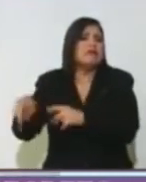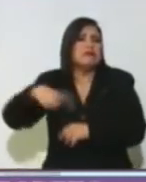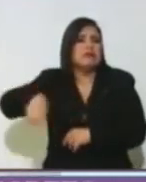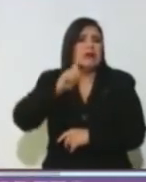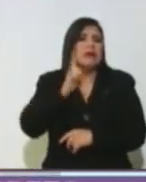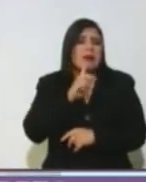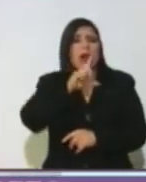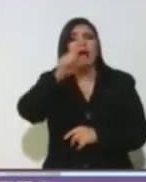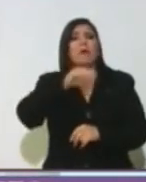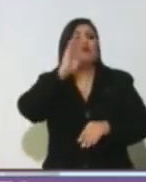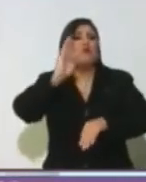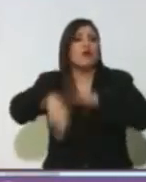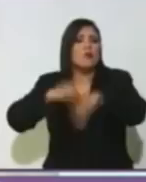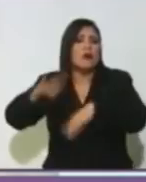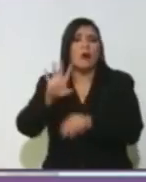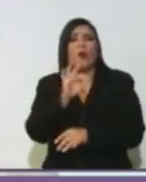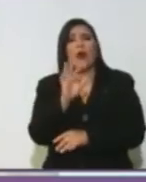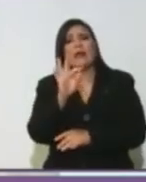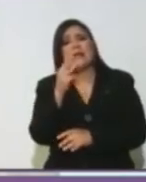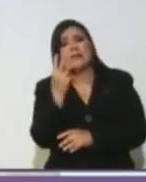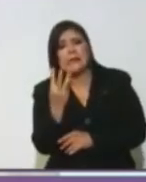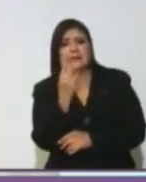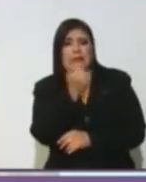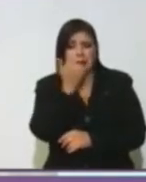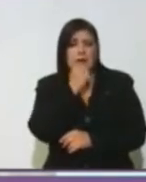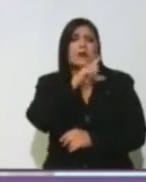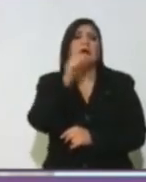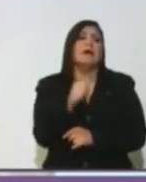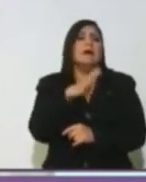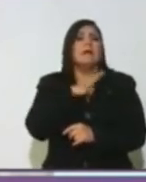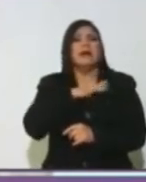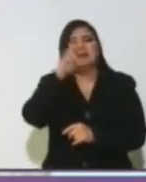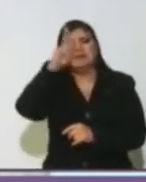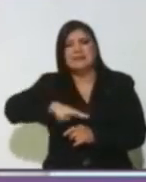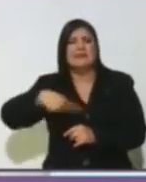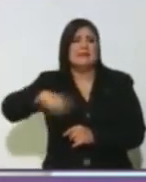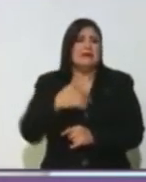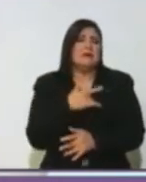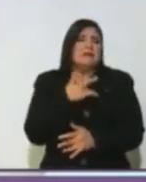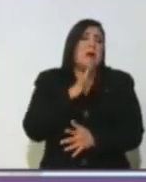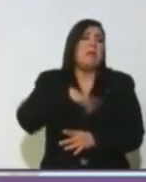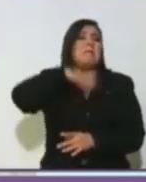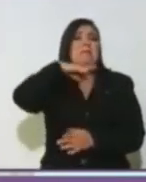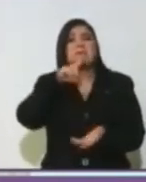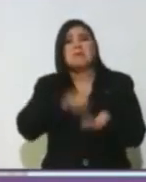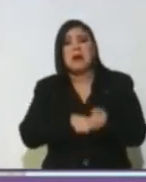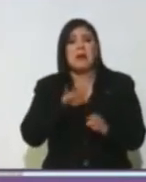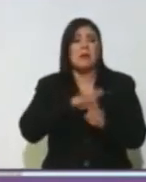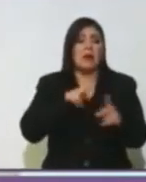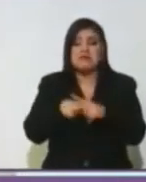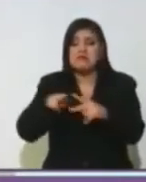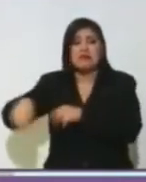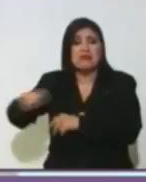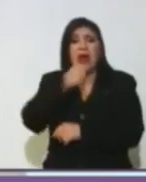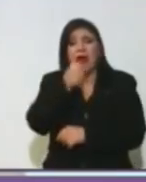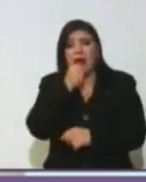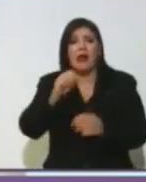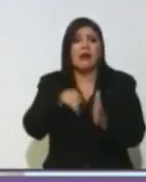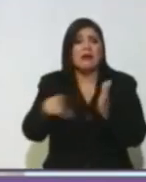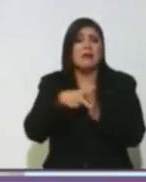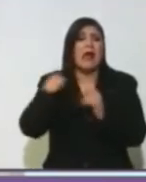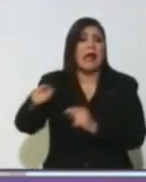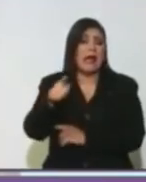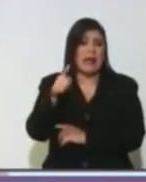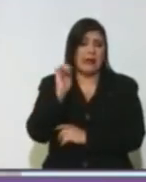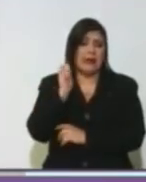43 los del terror contra los migrantes los que ven indolentes el asesinato de periodistas arriola que